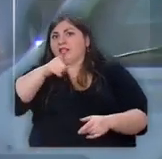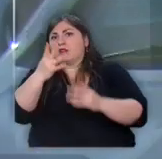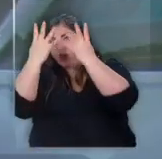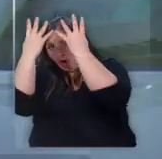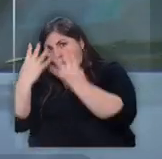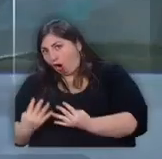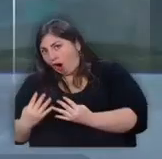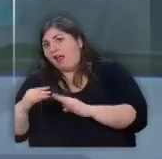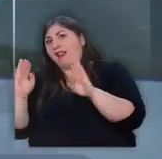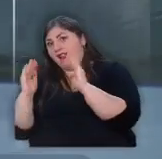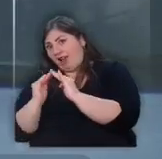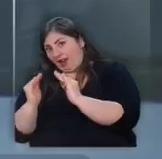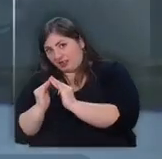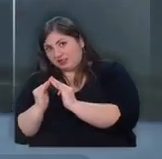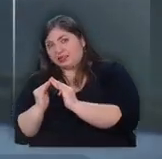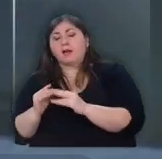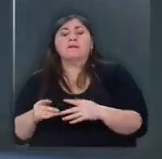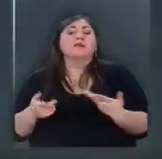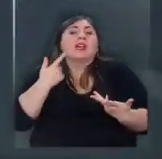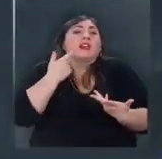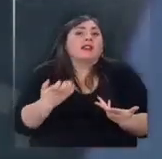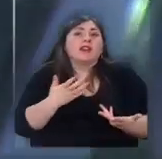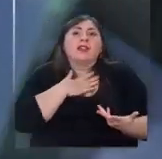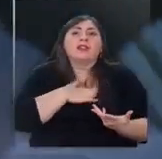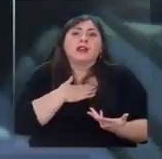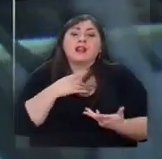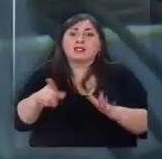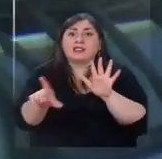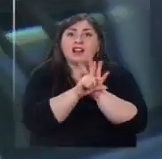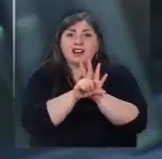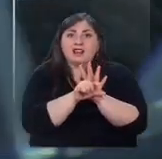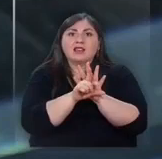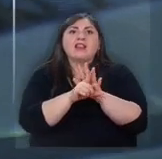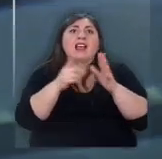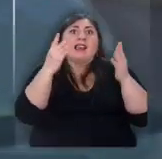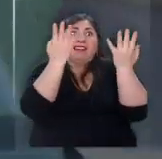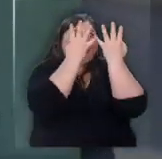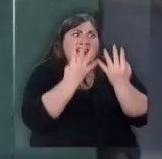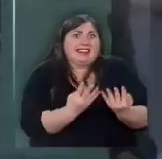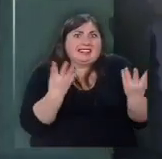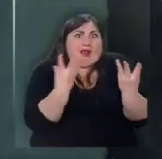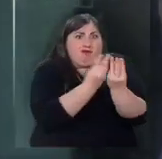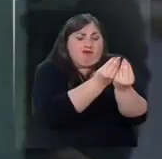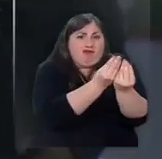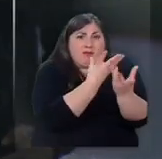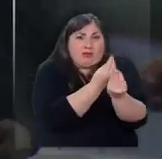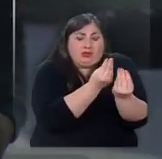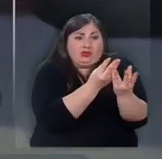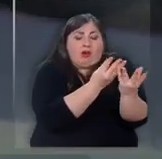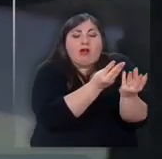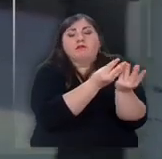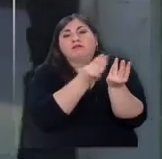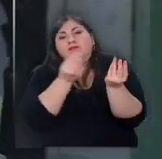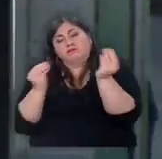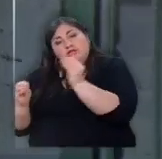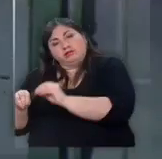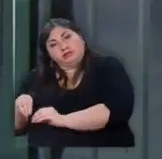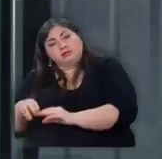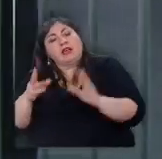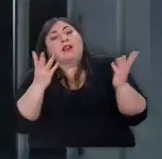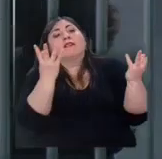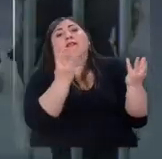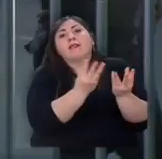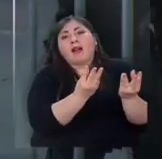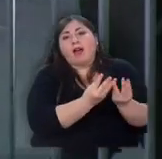arresto domiciliario. ¿Qué es lo que pretende entonces esta ley? Descongestionar las cárceles a nivel país, también